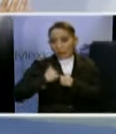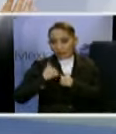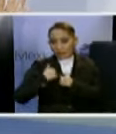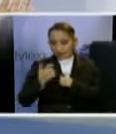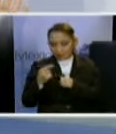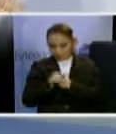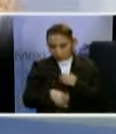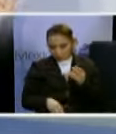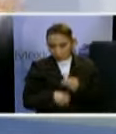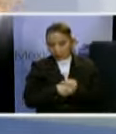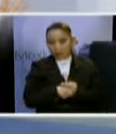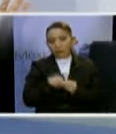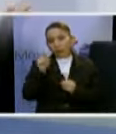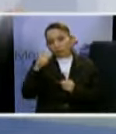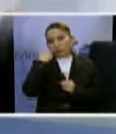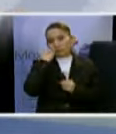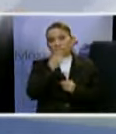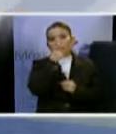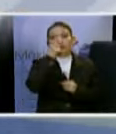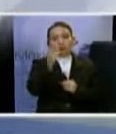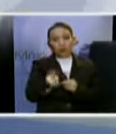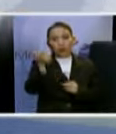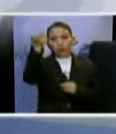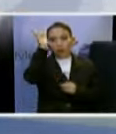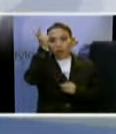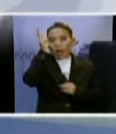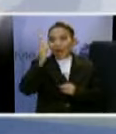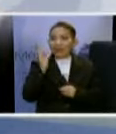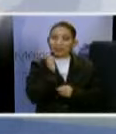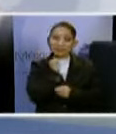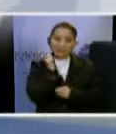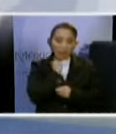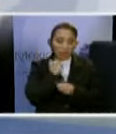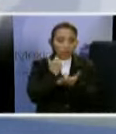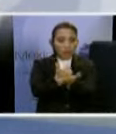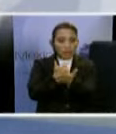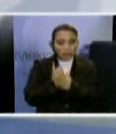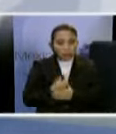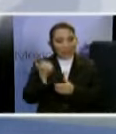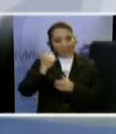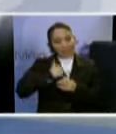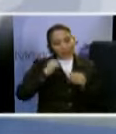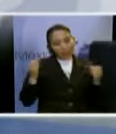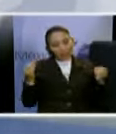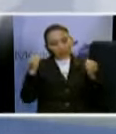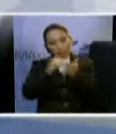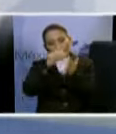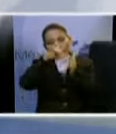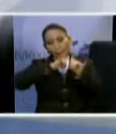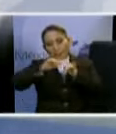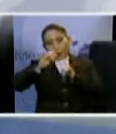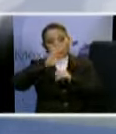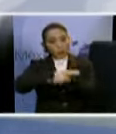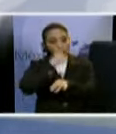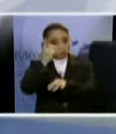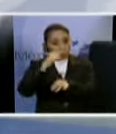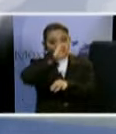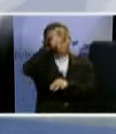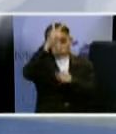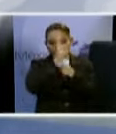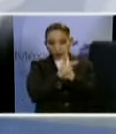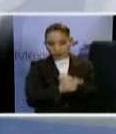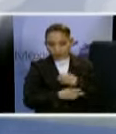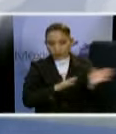mapa. Entonces, sí quiero decir, y aquí ojalá el legislativo nos apoye, que pongan a Canadá en el mapa, porque no solamente son otros